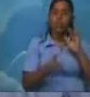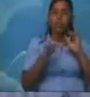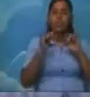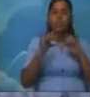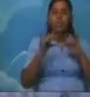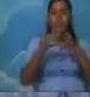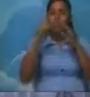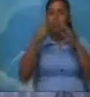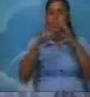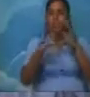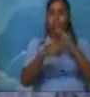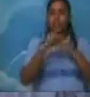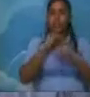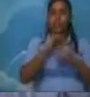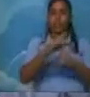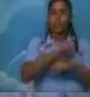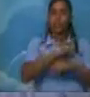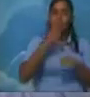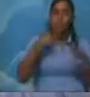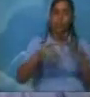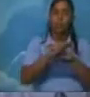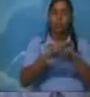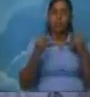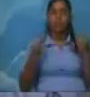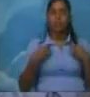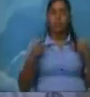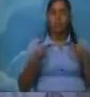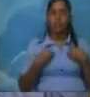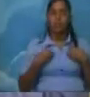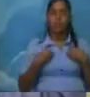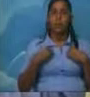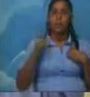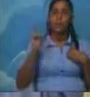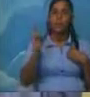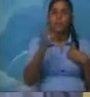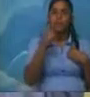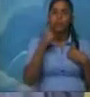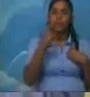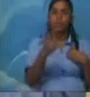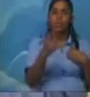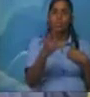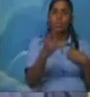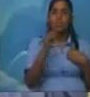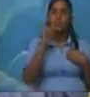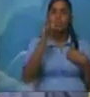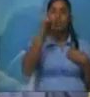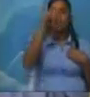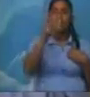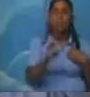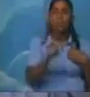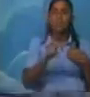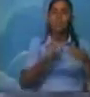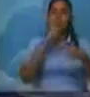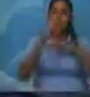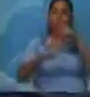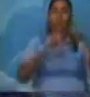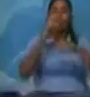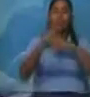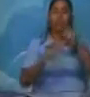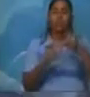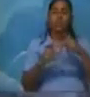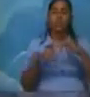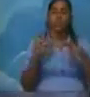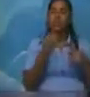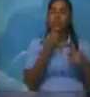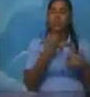consecuencia es de que vamos a vivir y segundo dice y seáis multiplicado Qué